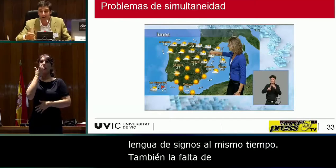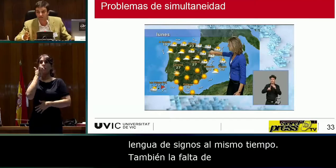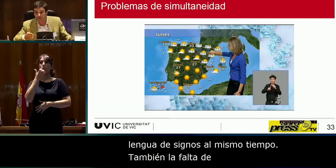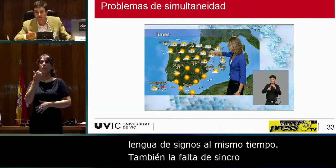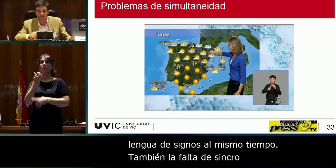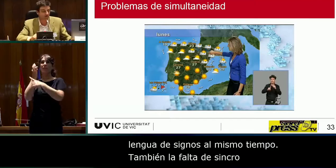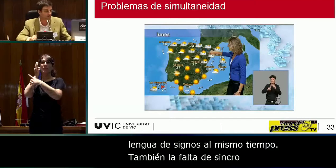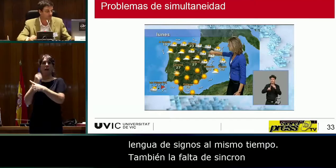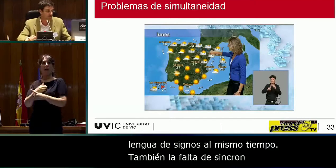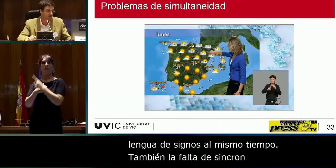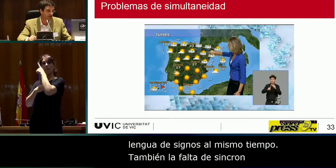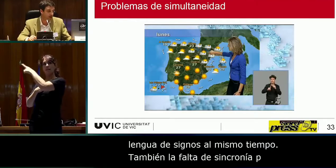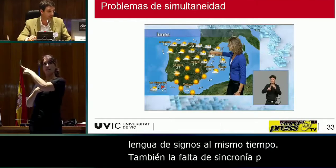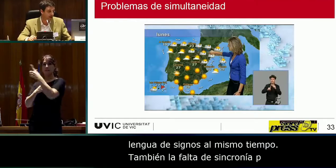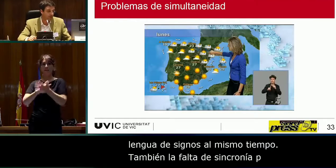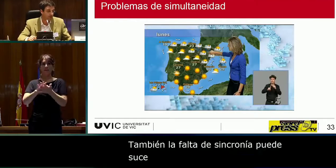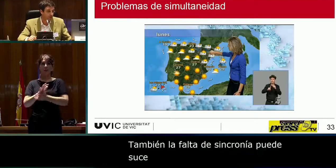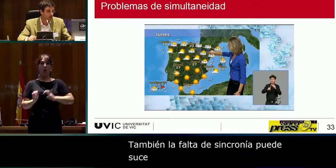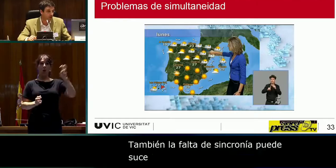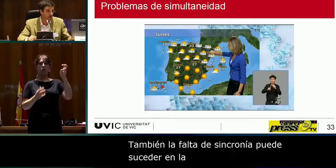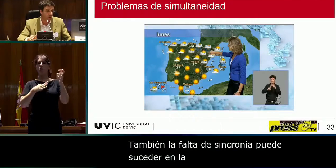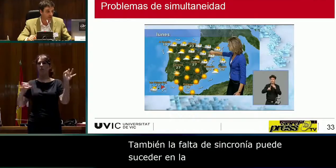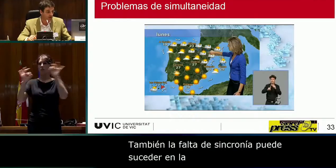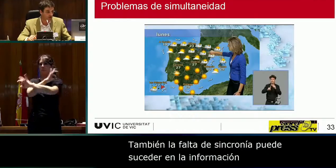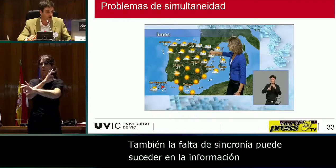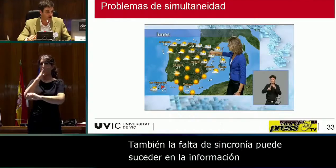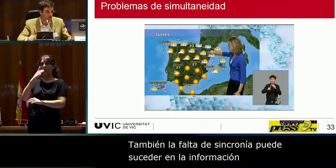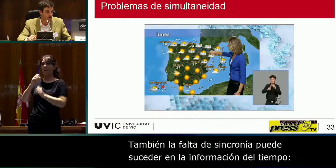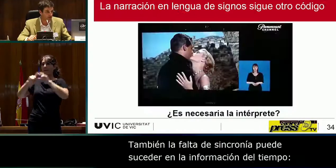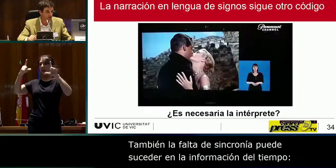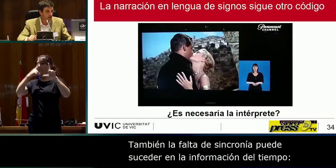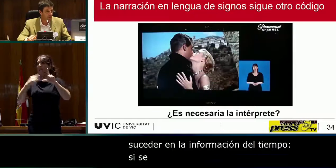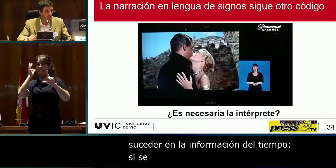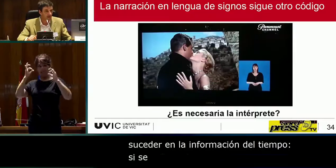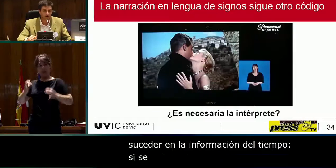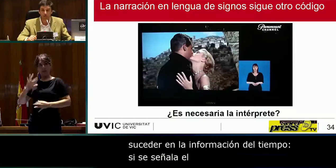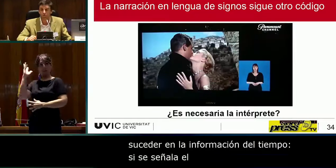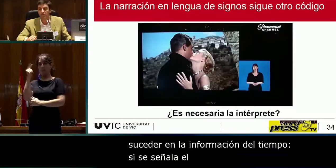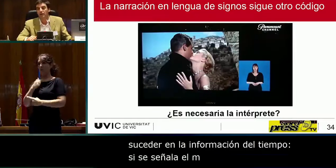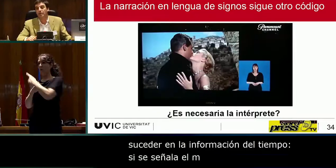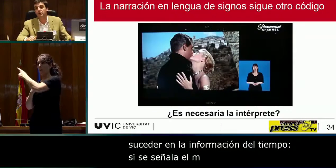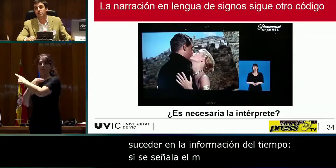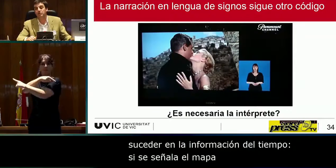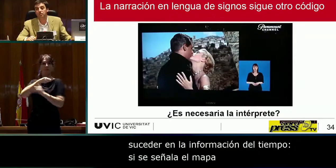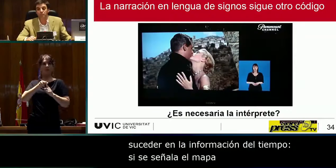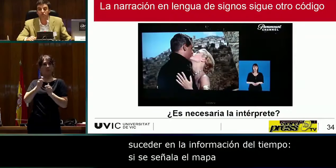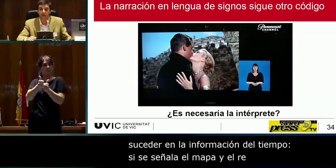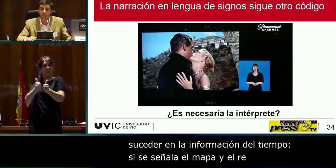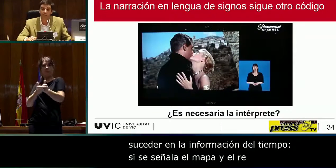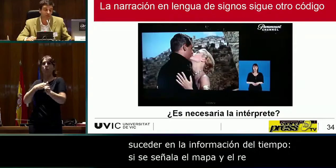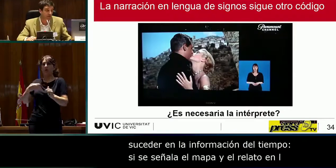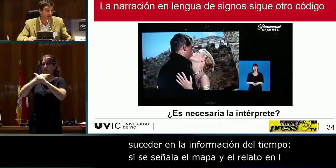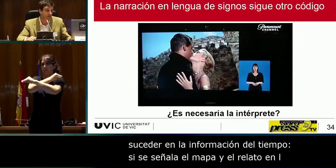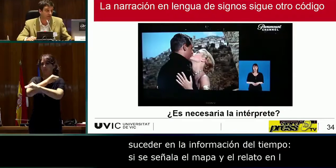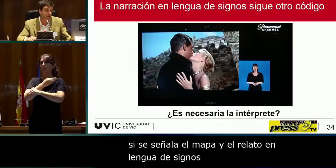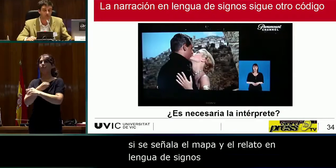el relato de signos discurre por otra senda, puede haber algún desajuste, ¿no? Esto sucede en periodismo, pero también